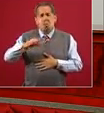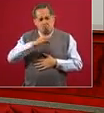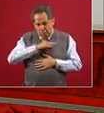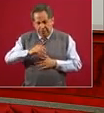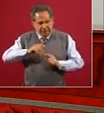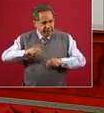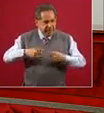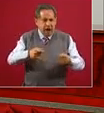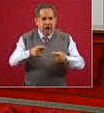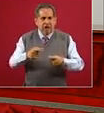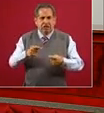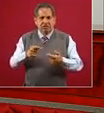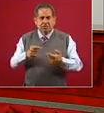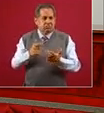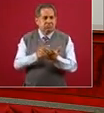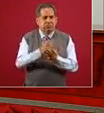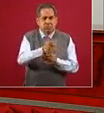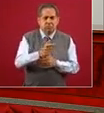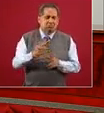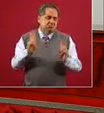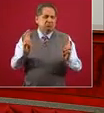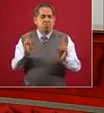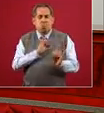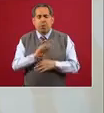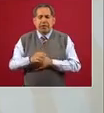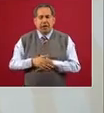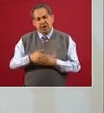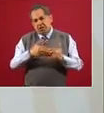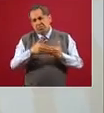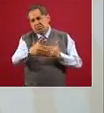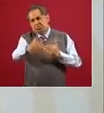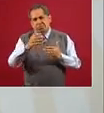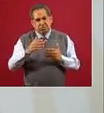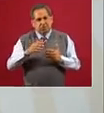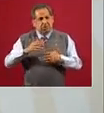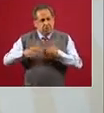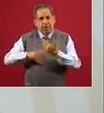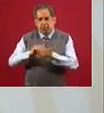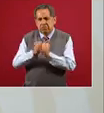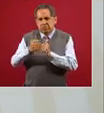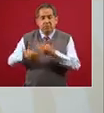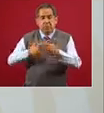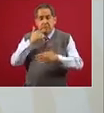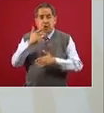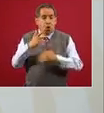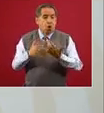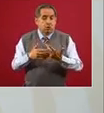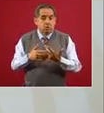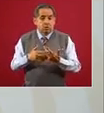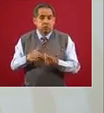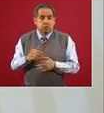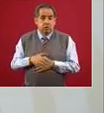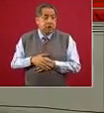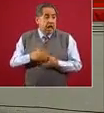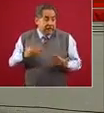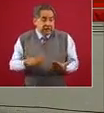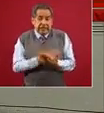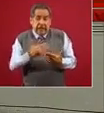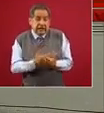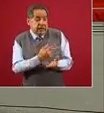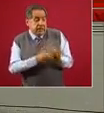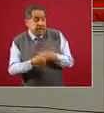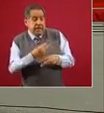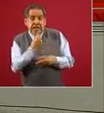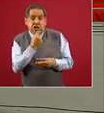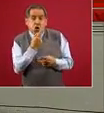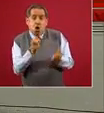con esta beca. El programa seguramente hacia adelante tendrá que evolucionar porque nacerán todos los días niños con